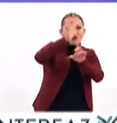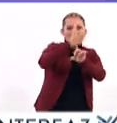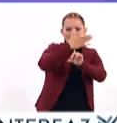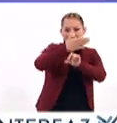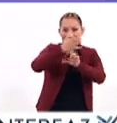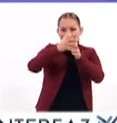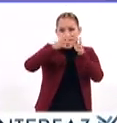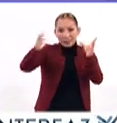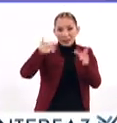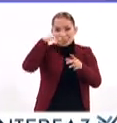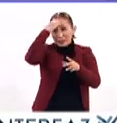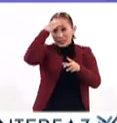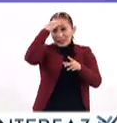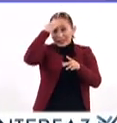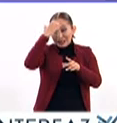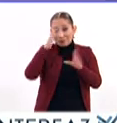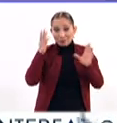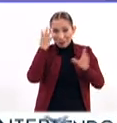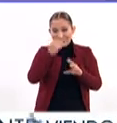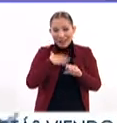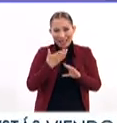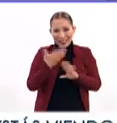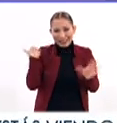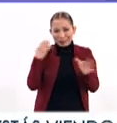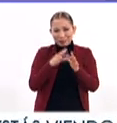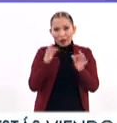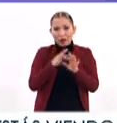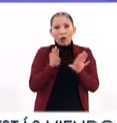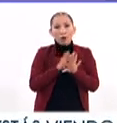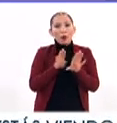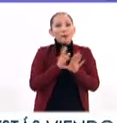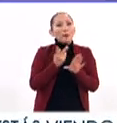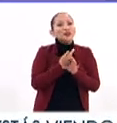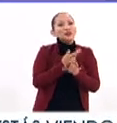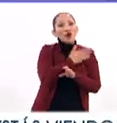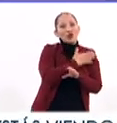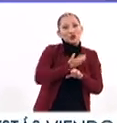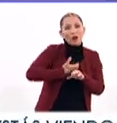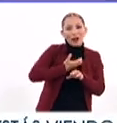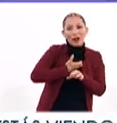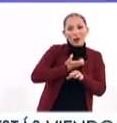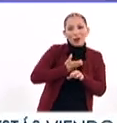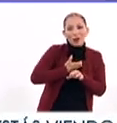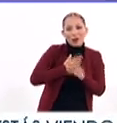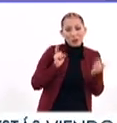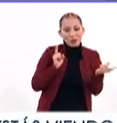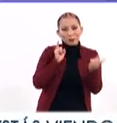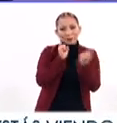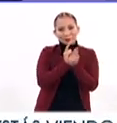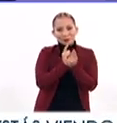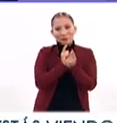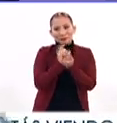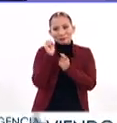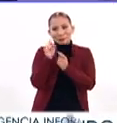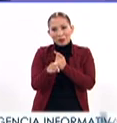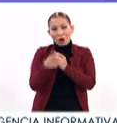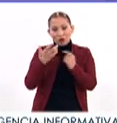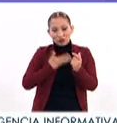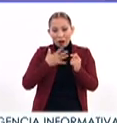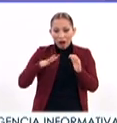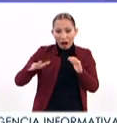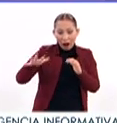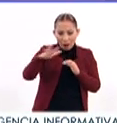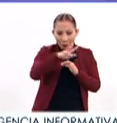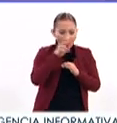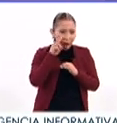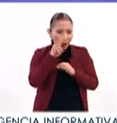ha de haber vivido experiencias increíbles. Ya nos contó un poco lo que sucedió en el Zócalo, ¿no? Que se encontró pues precisamente el Zócalo donde